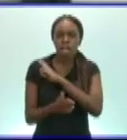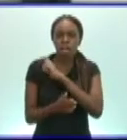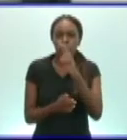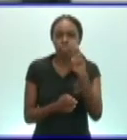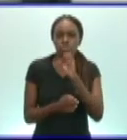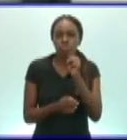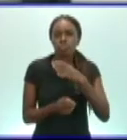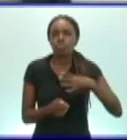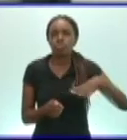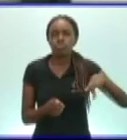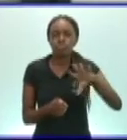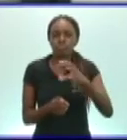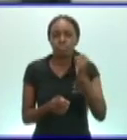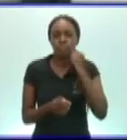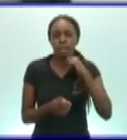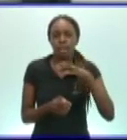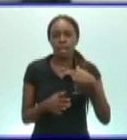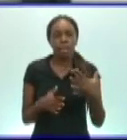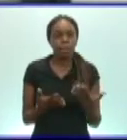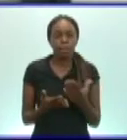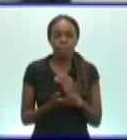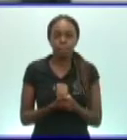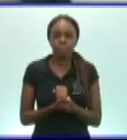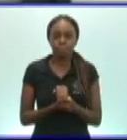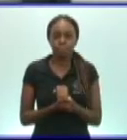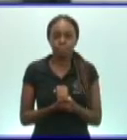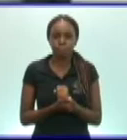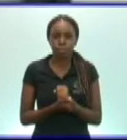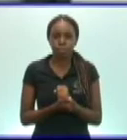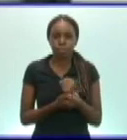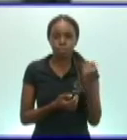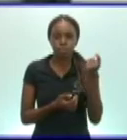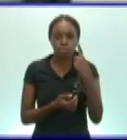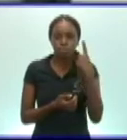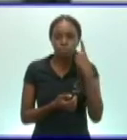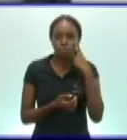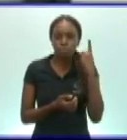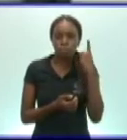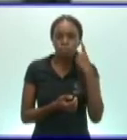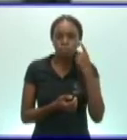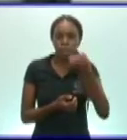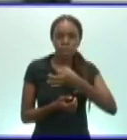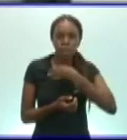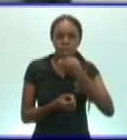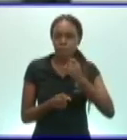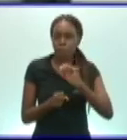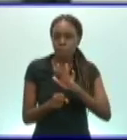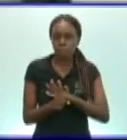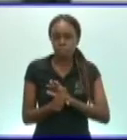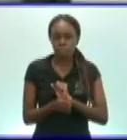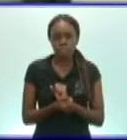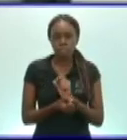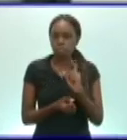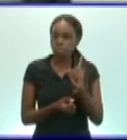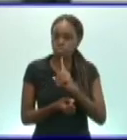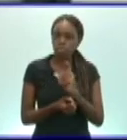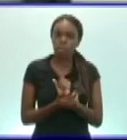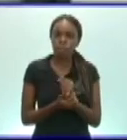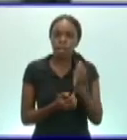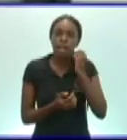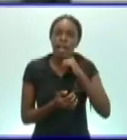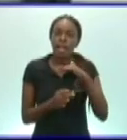también. No es solo ver lo que se promulga en un principio, sino lo que estaba en